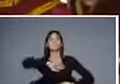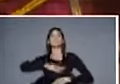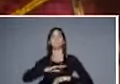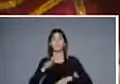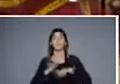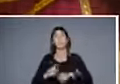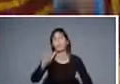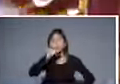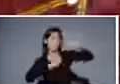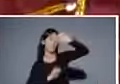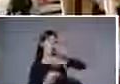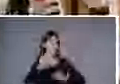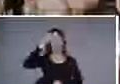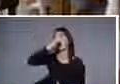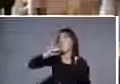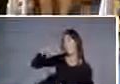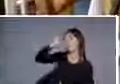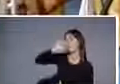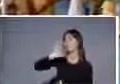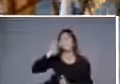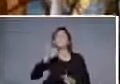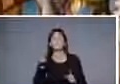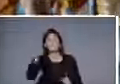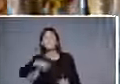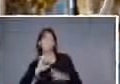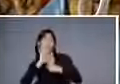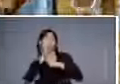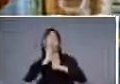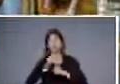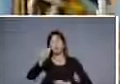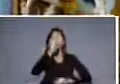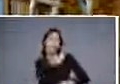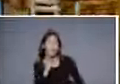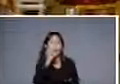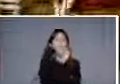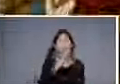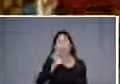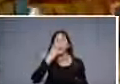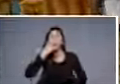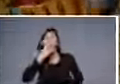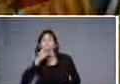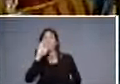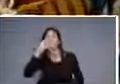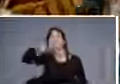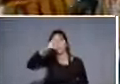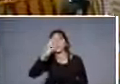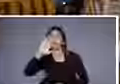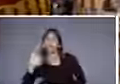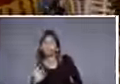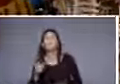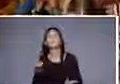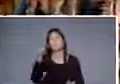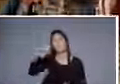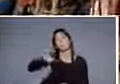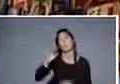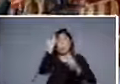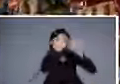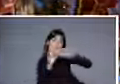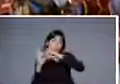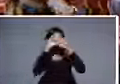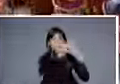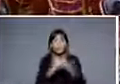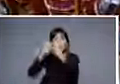unos vinitos, a la noria al karaoke y pa'l munquito, a los tú al capitel y